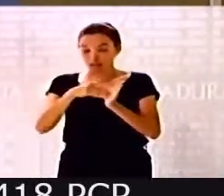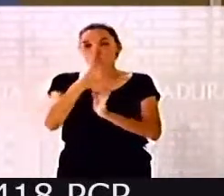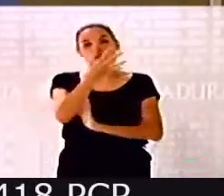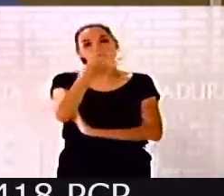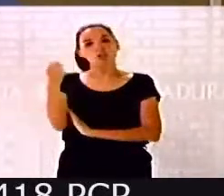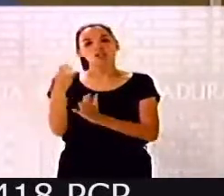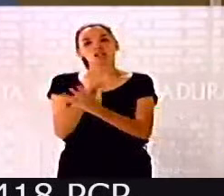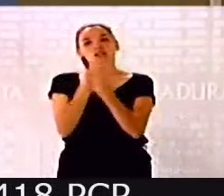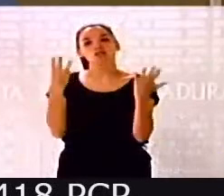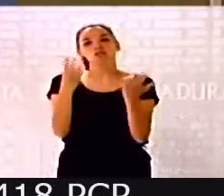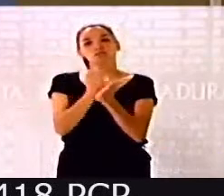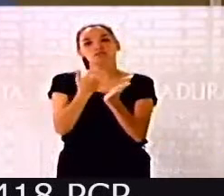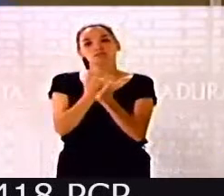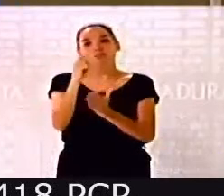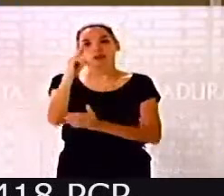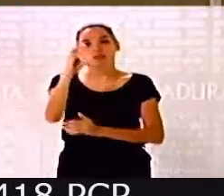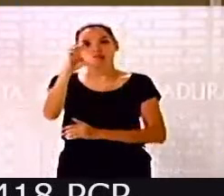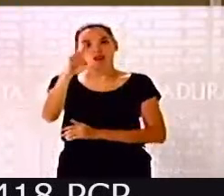121.418 PCR.